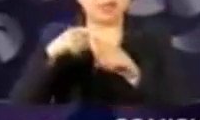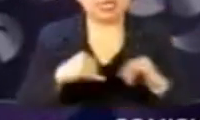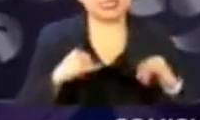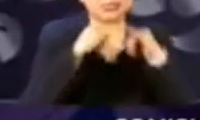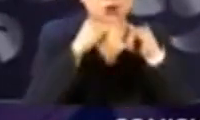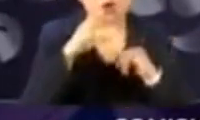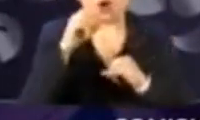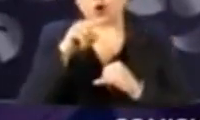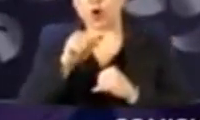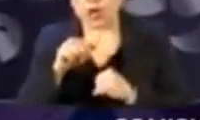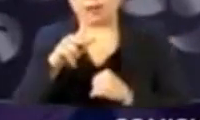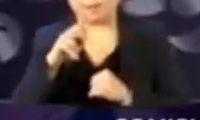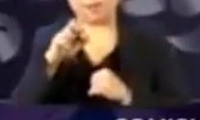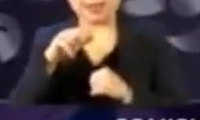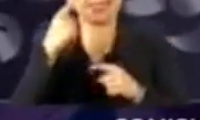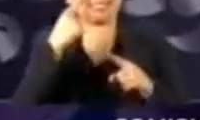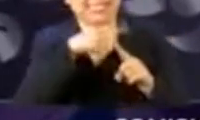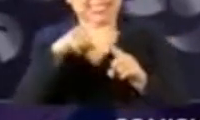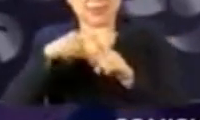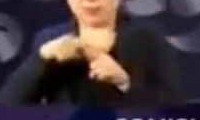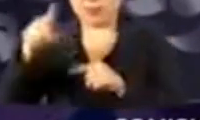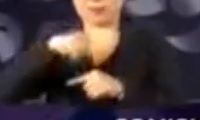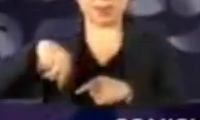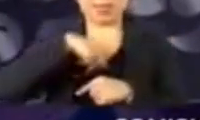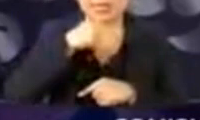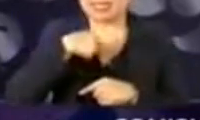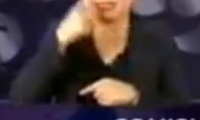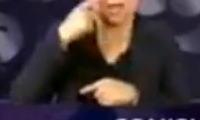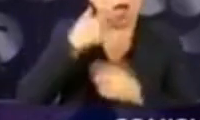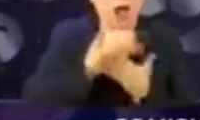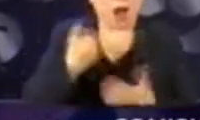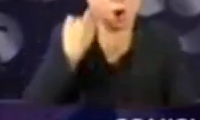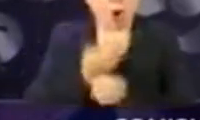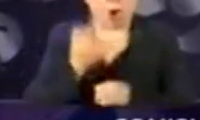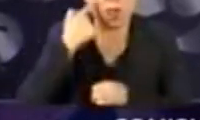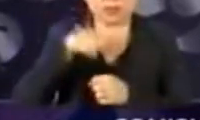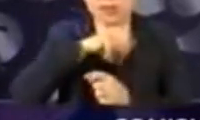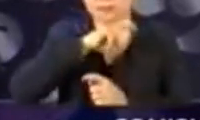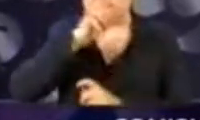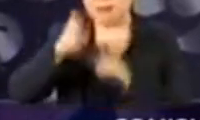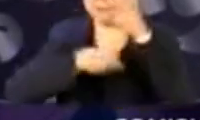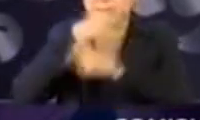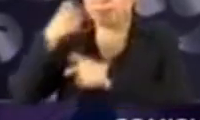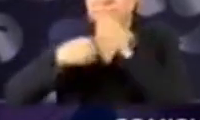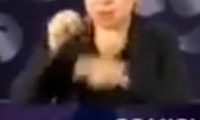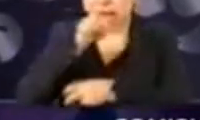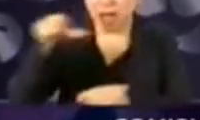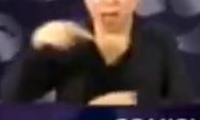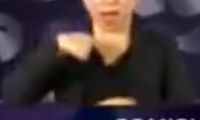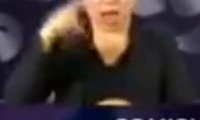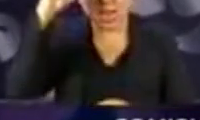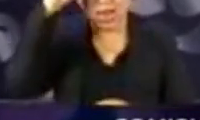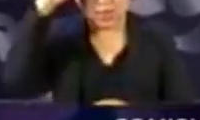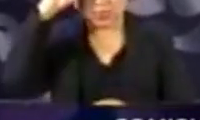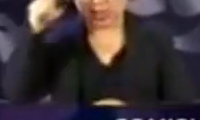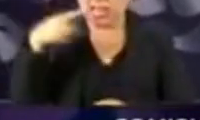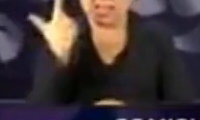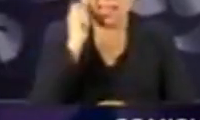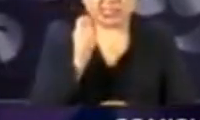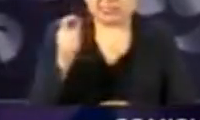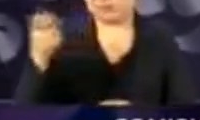señores, sinceramente, no quieran denostar a quien ha dejado cuerpo y alma durante meses